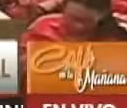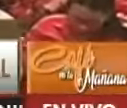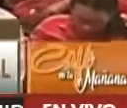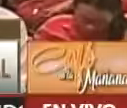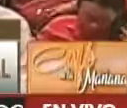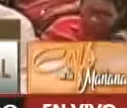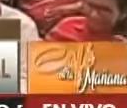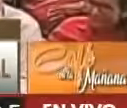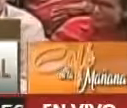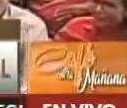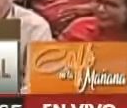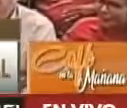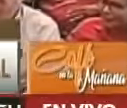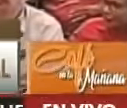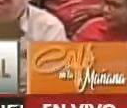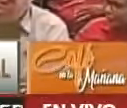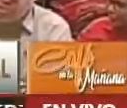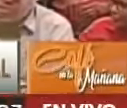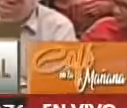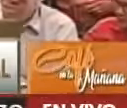Maduro.